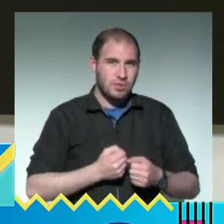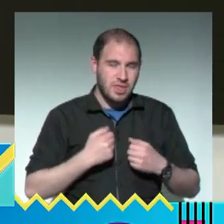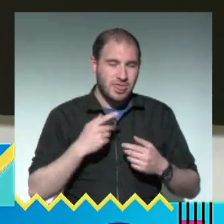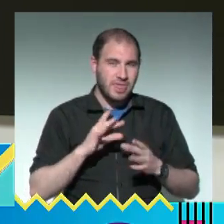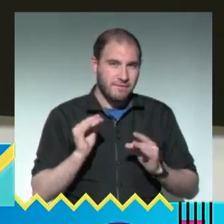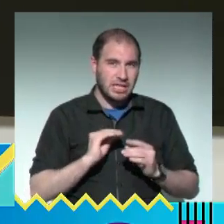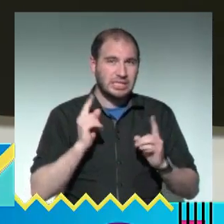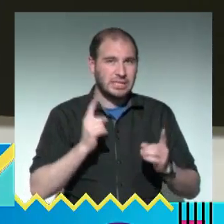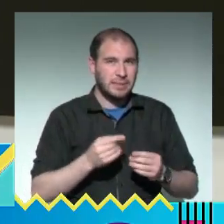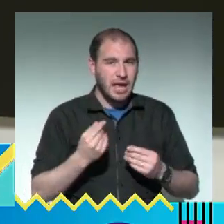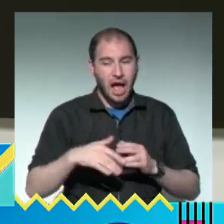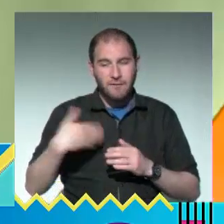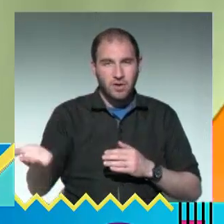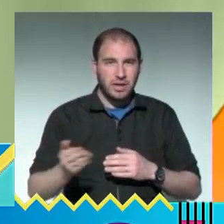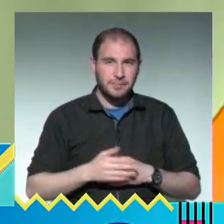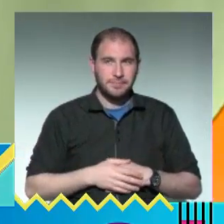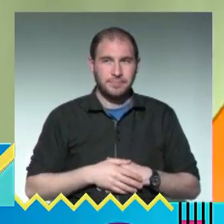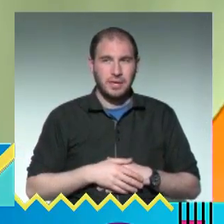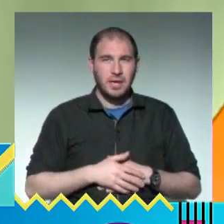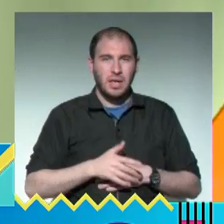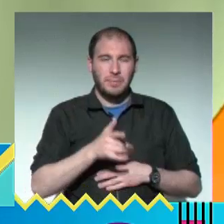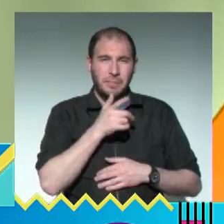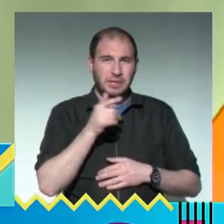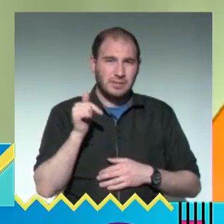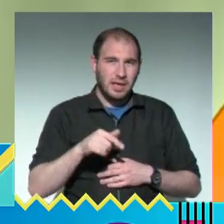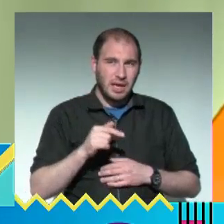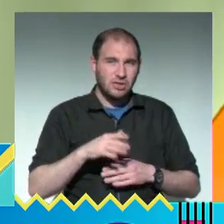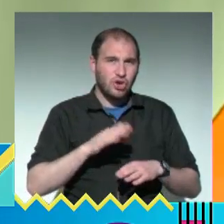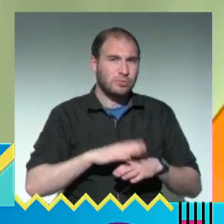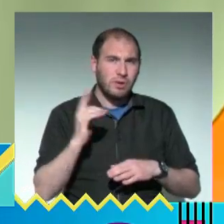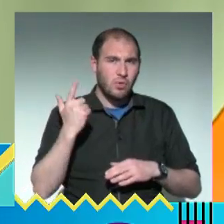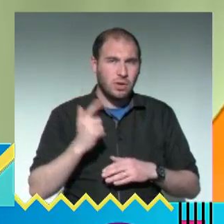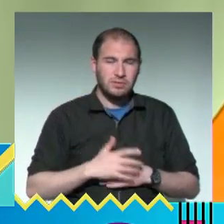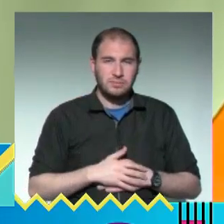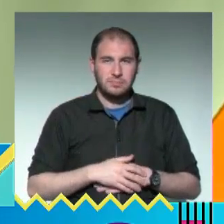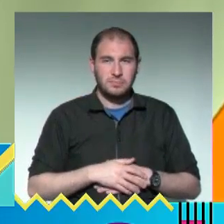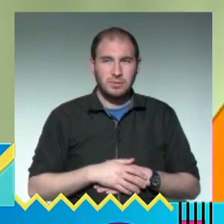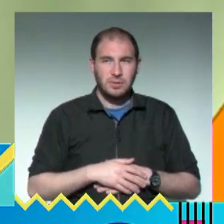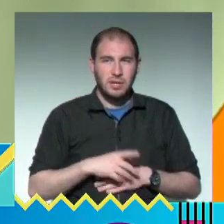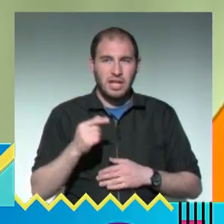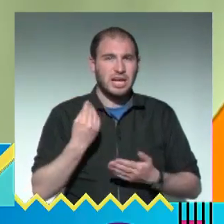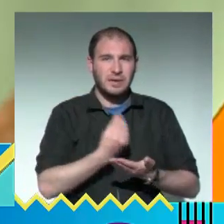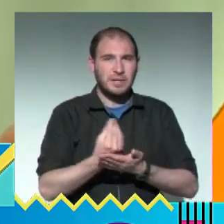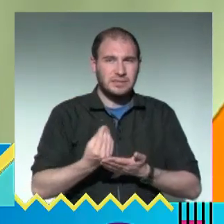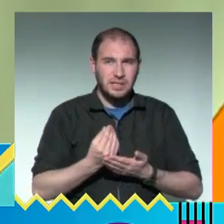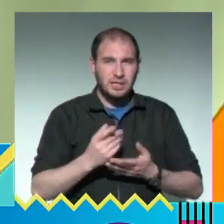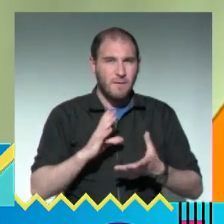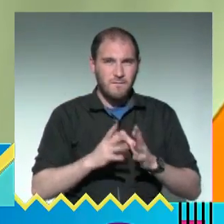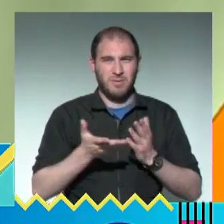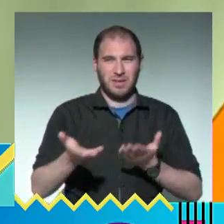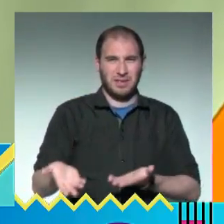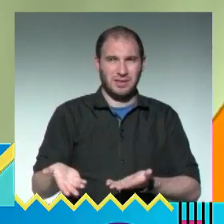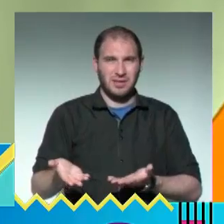manera, y también lo que generó hacia afuera. Me parece que es bastante irresponsable, digamos, que nuestros representantes lleguen a